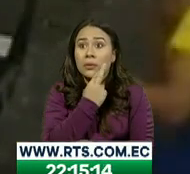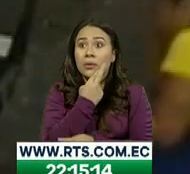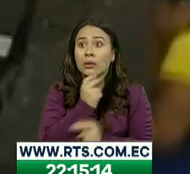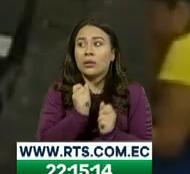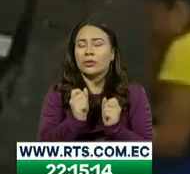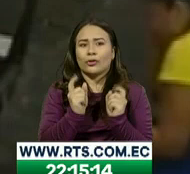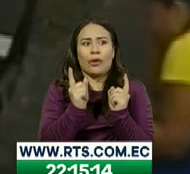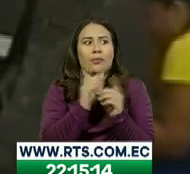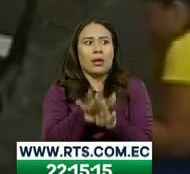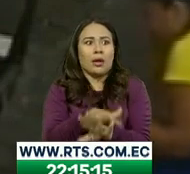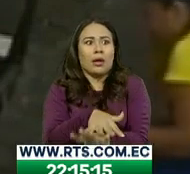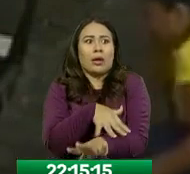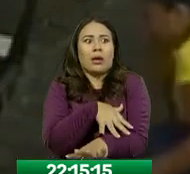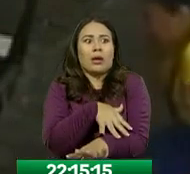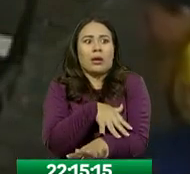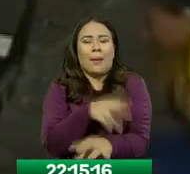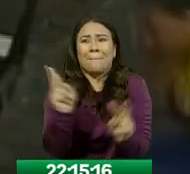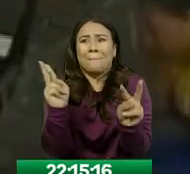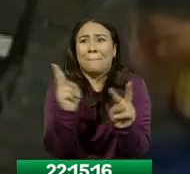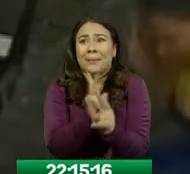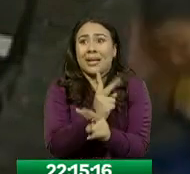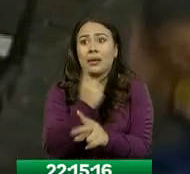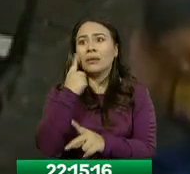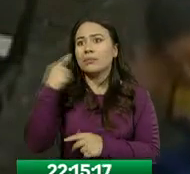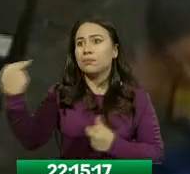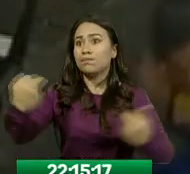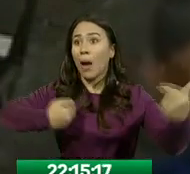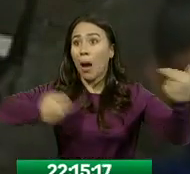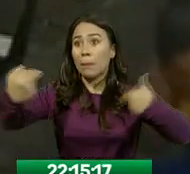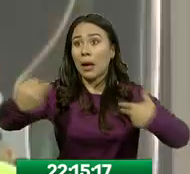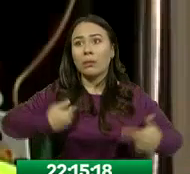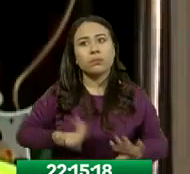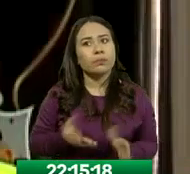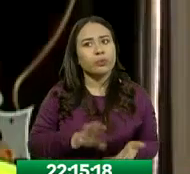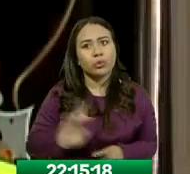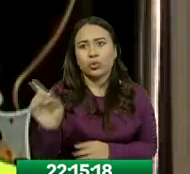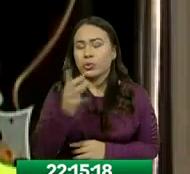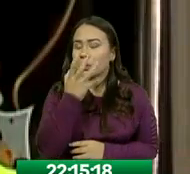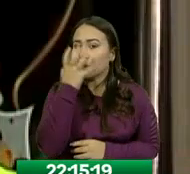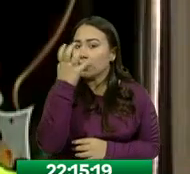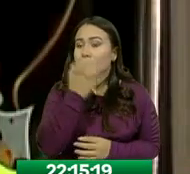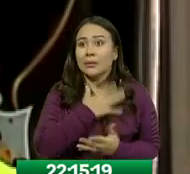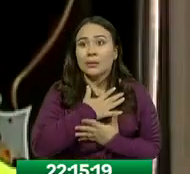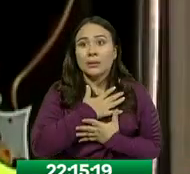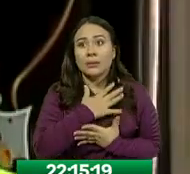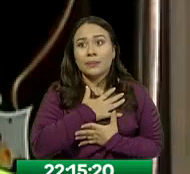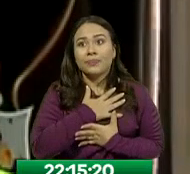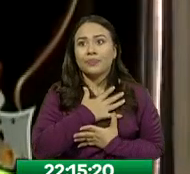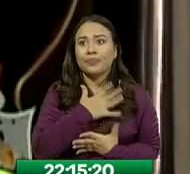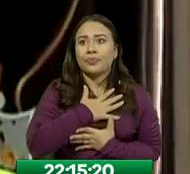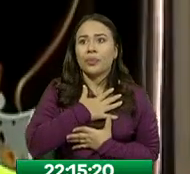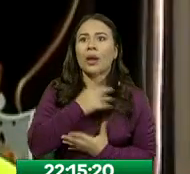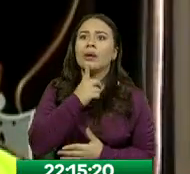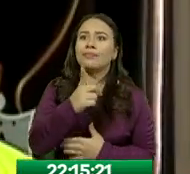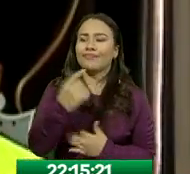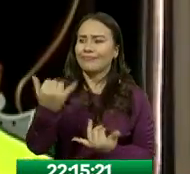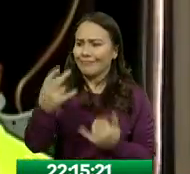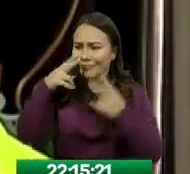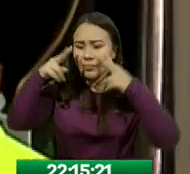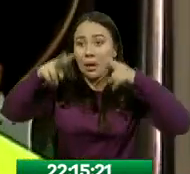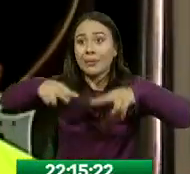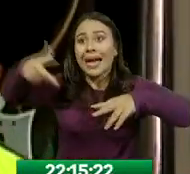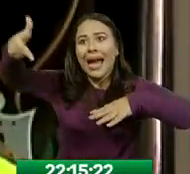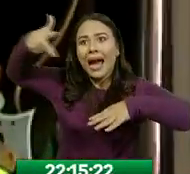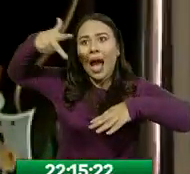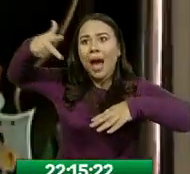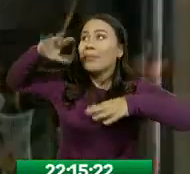quedan helados. Había el peligro de ser alcanzados por las balas. La violencia con la que se perpetran los hechos queda registrada en un video